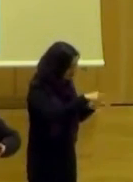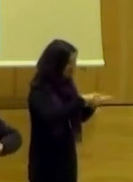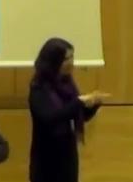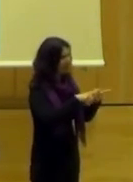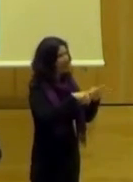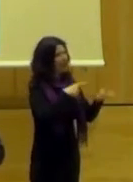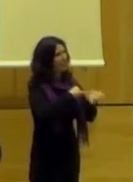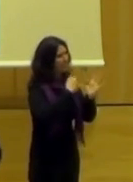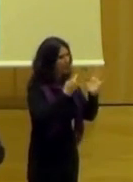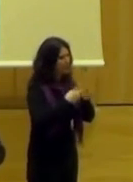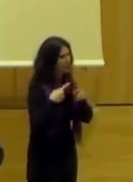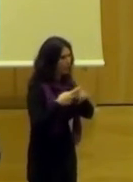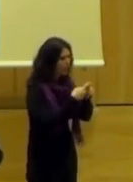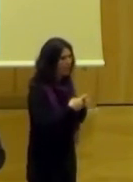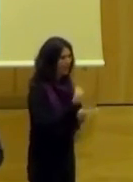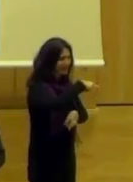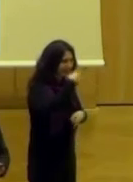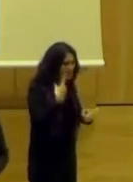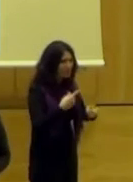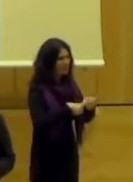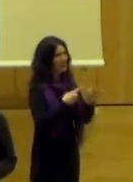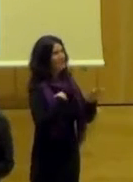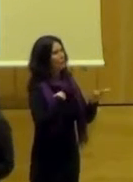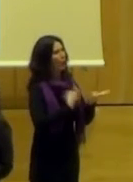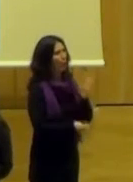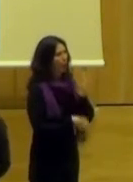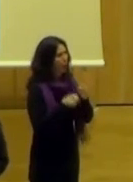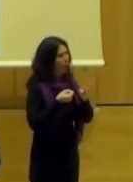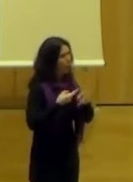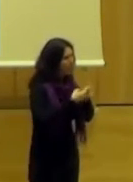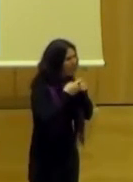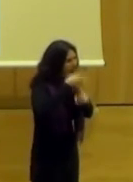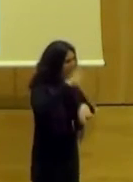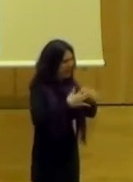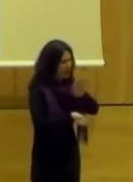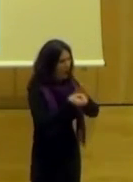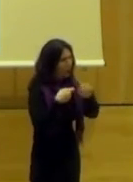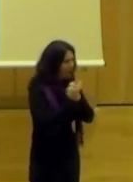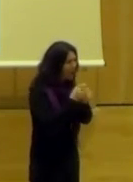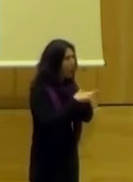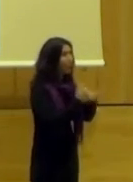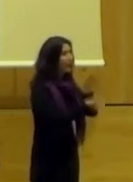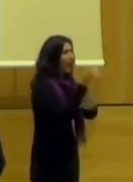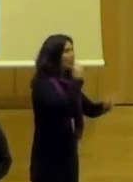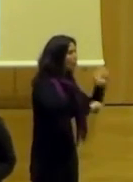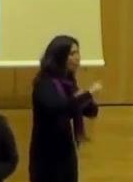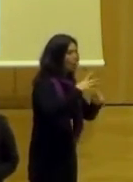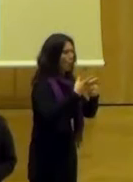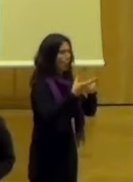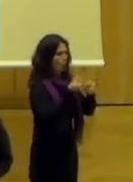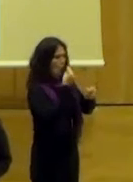proyectos de compartir piso, de compartir ideas para hacer cooperativas o para hacer asociaciones de consumidores,